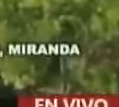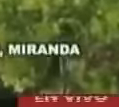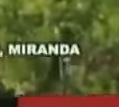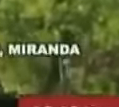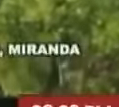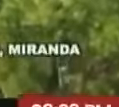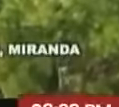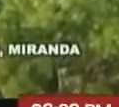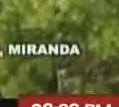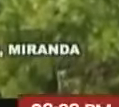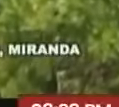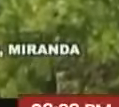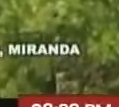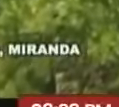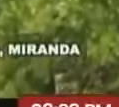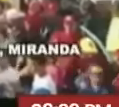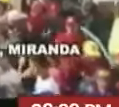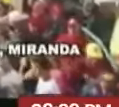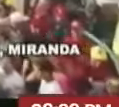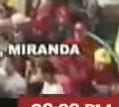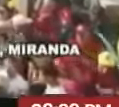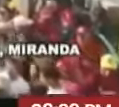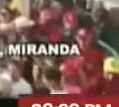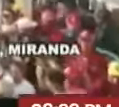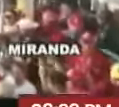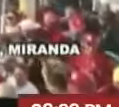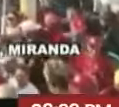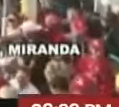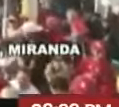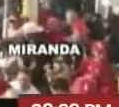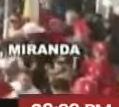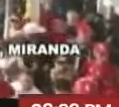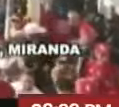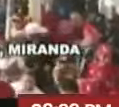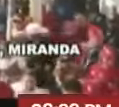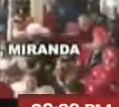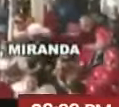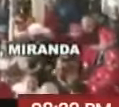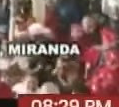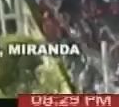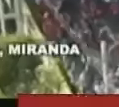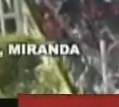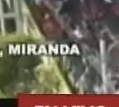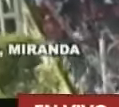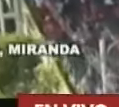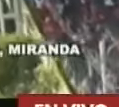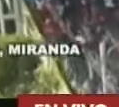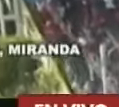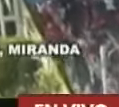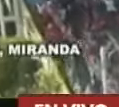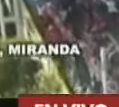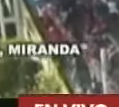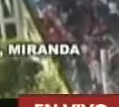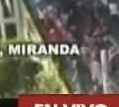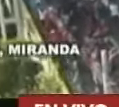Lo eligió el comandante Ibarra, mucha más gente que antes Ibarra. Ahora